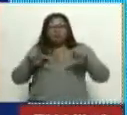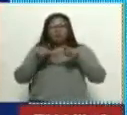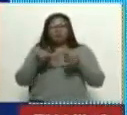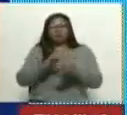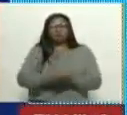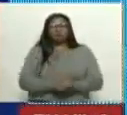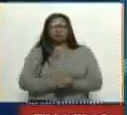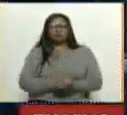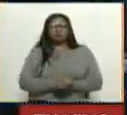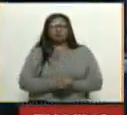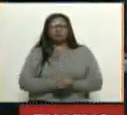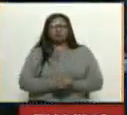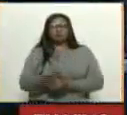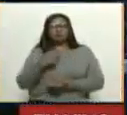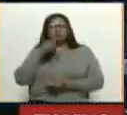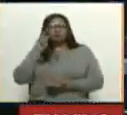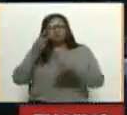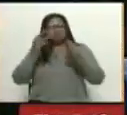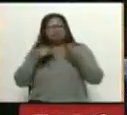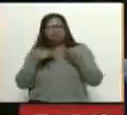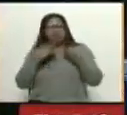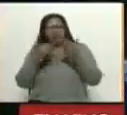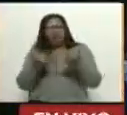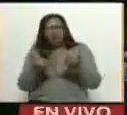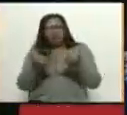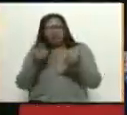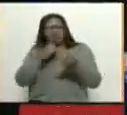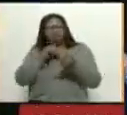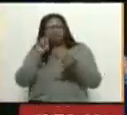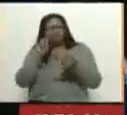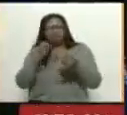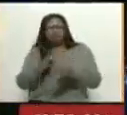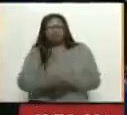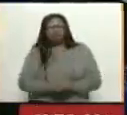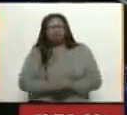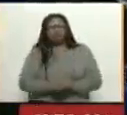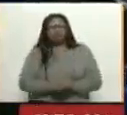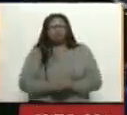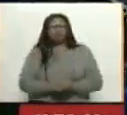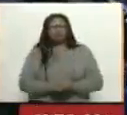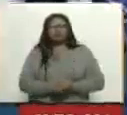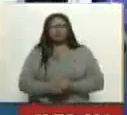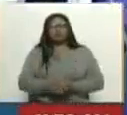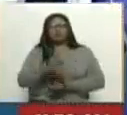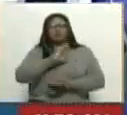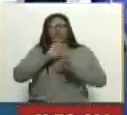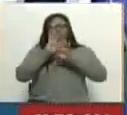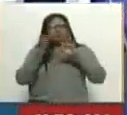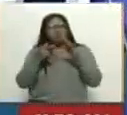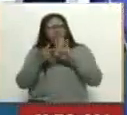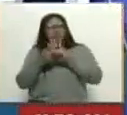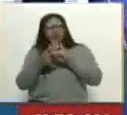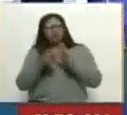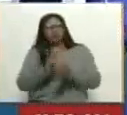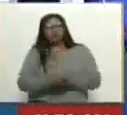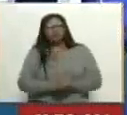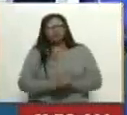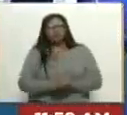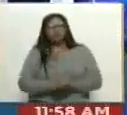tal cual como en las épocas del nacimiento de la República Bueno entonces podían votar los hombres